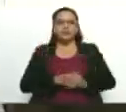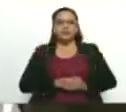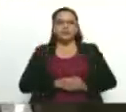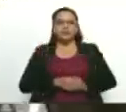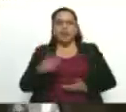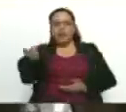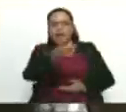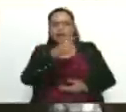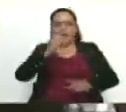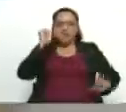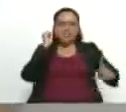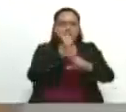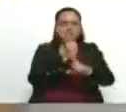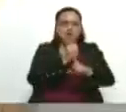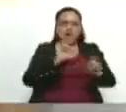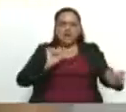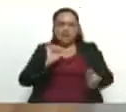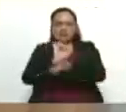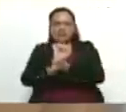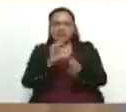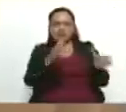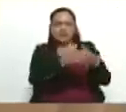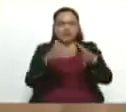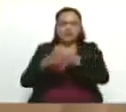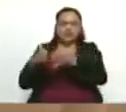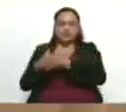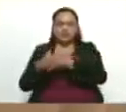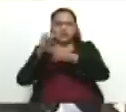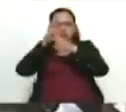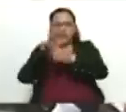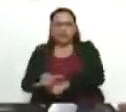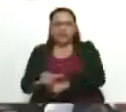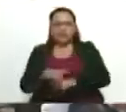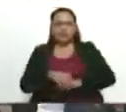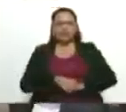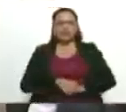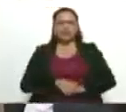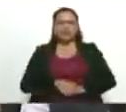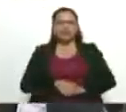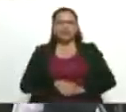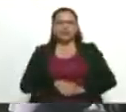Asesinos, esclavistas, colonialistas.